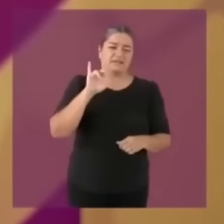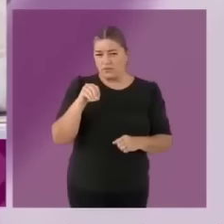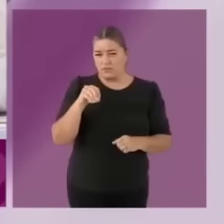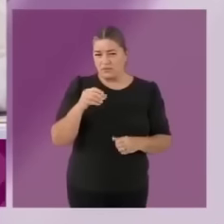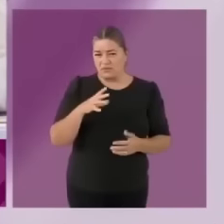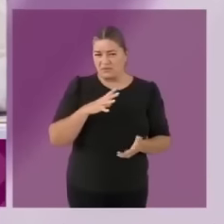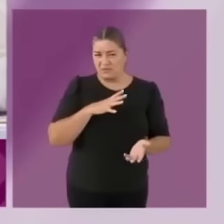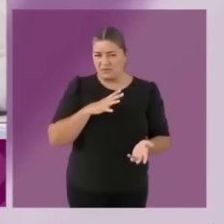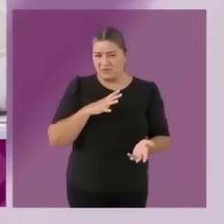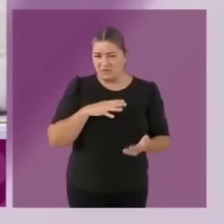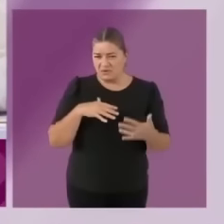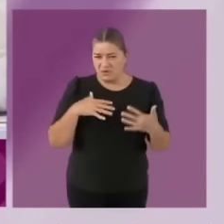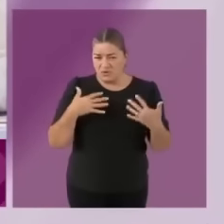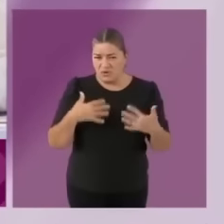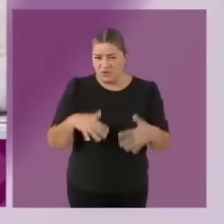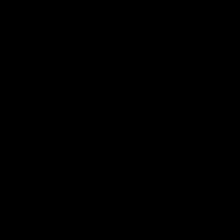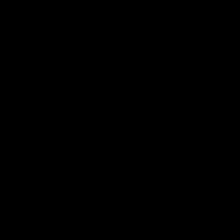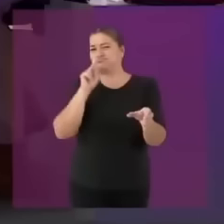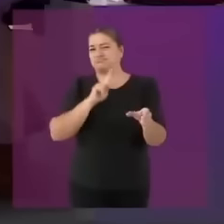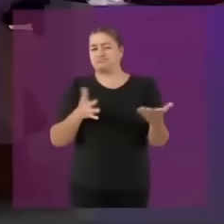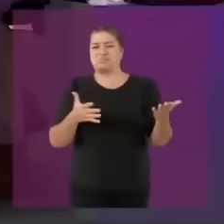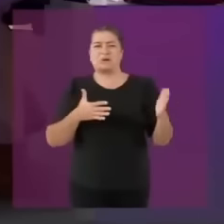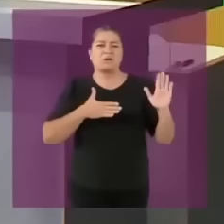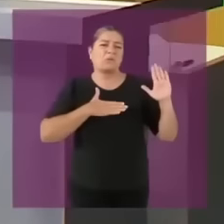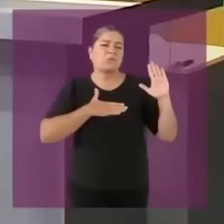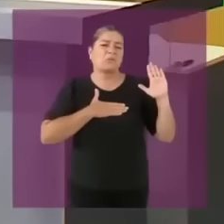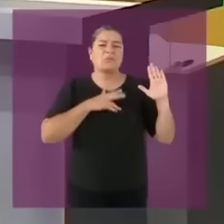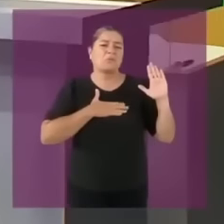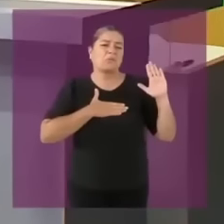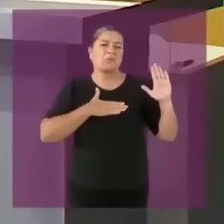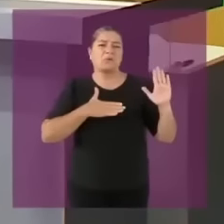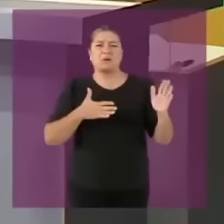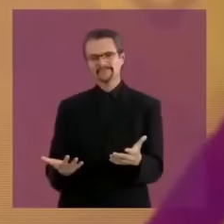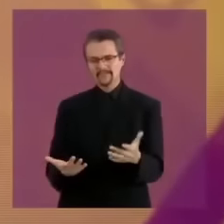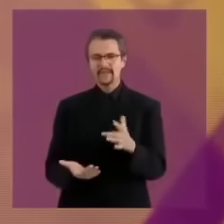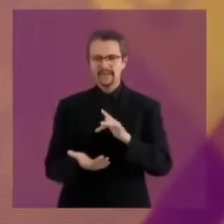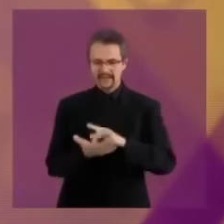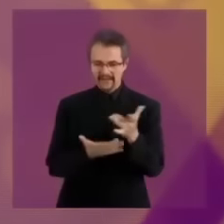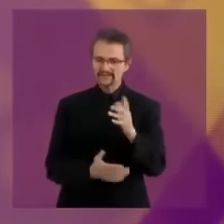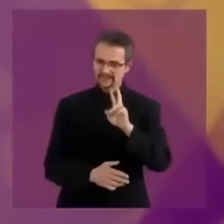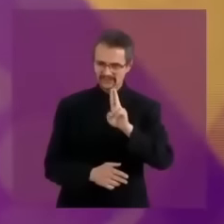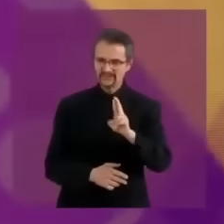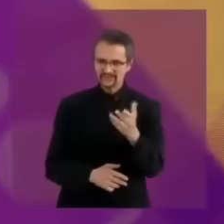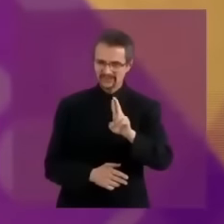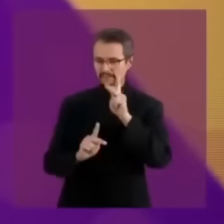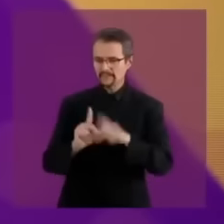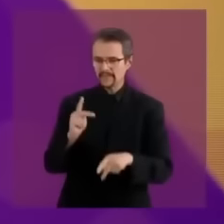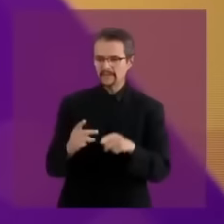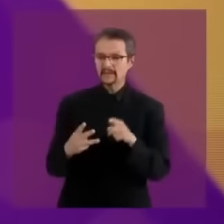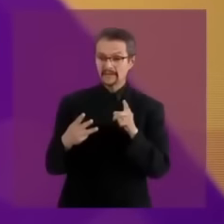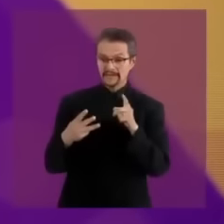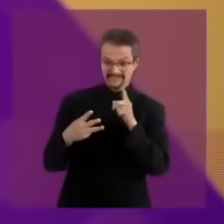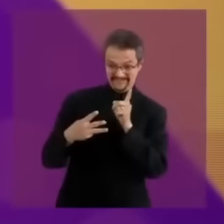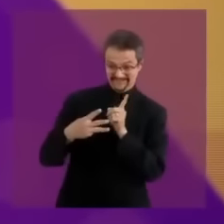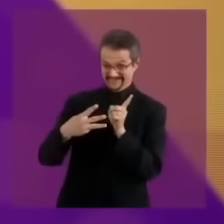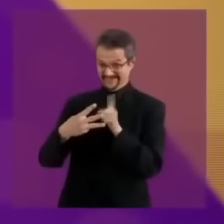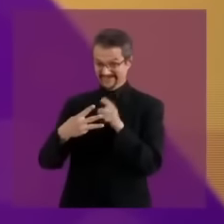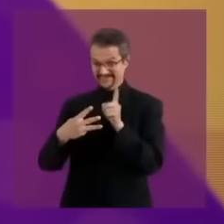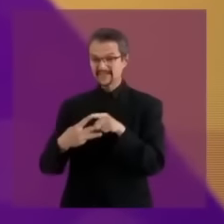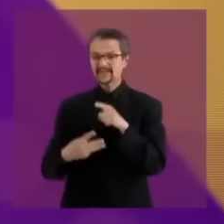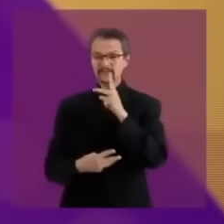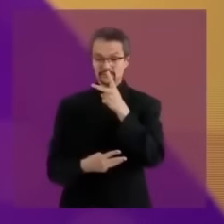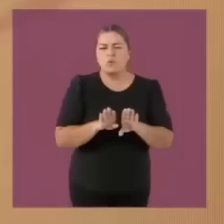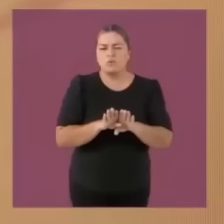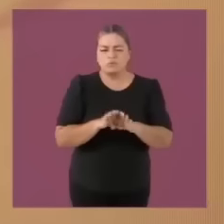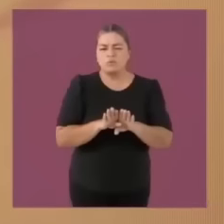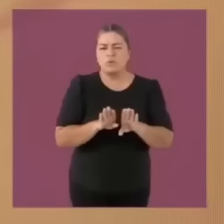Andorra, consola de mierda, sin juegos. Gracias, candidato Maínez. Vamos a pasar al bloque SOS. Voy con usted, candidata